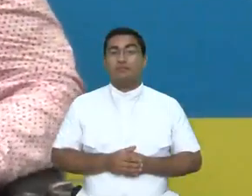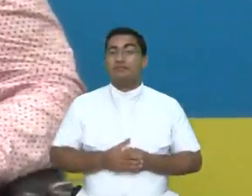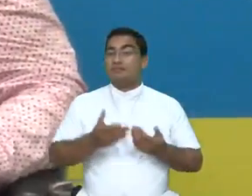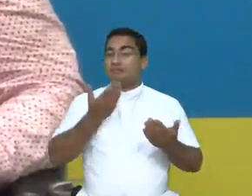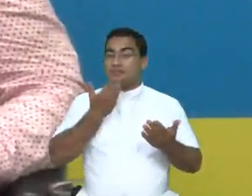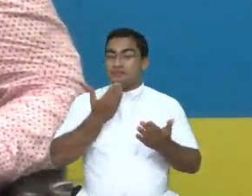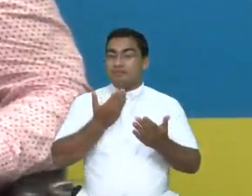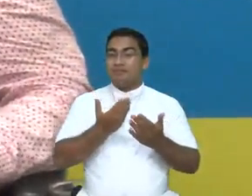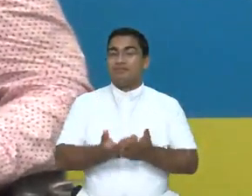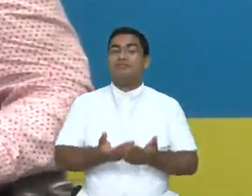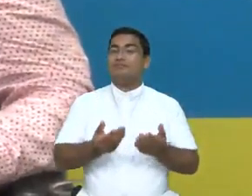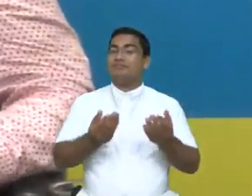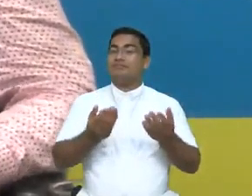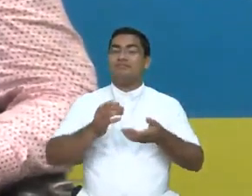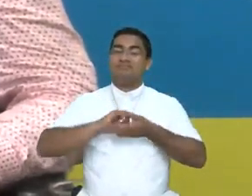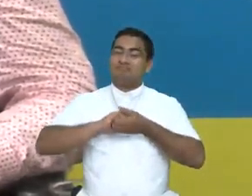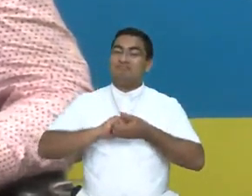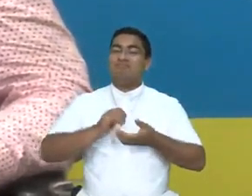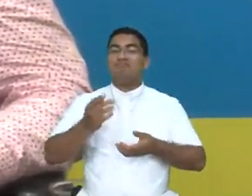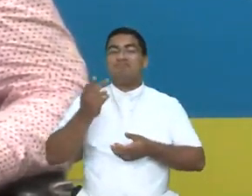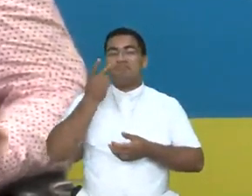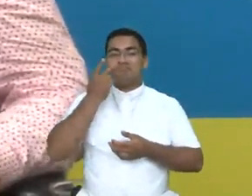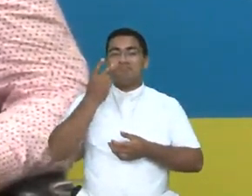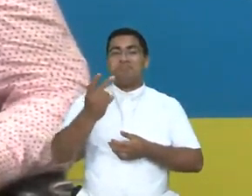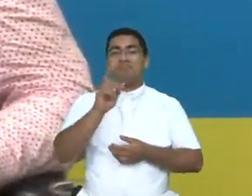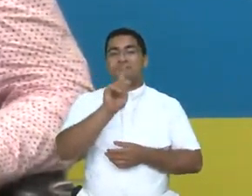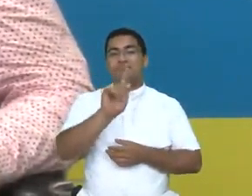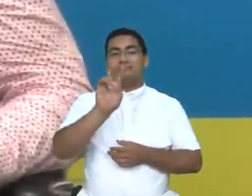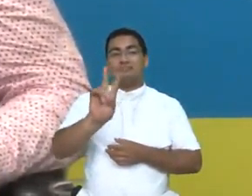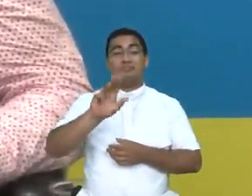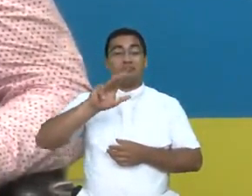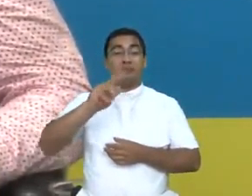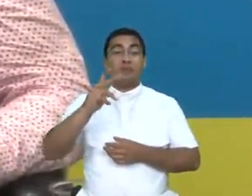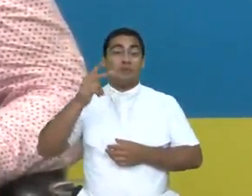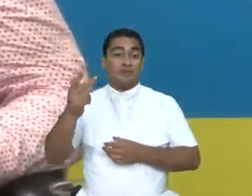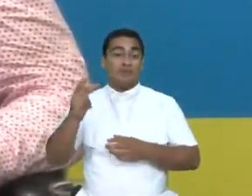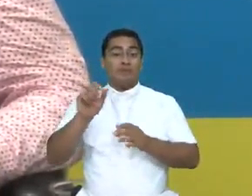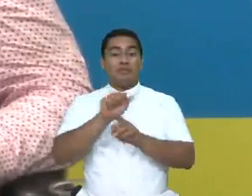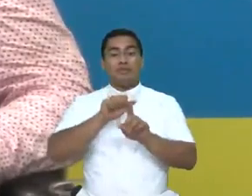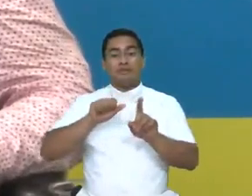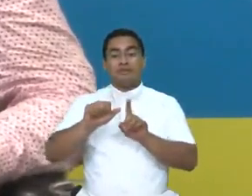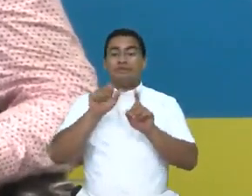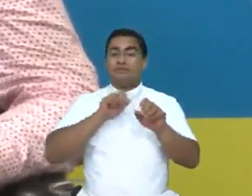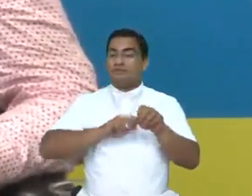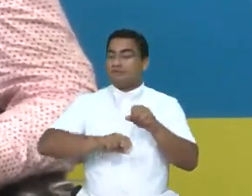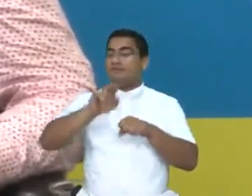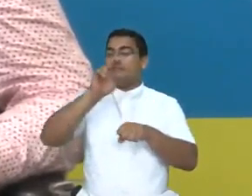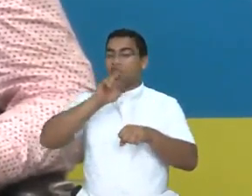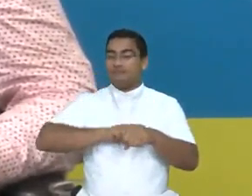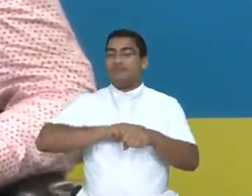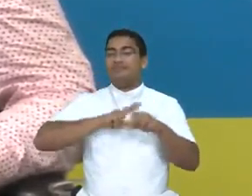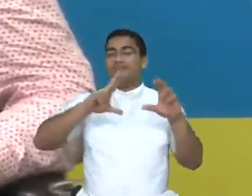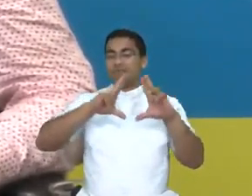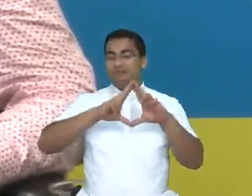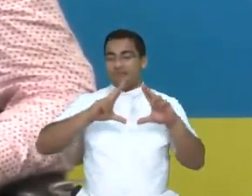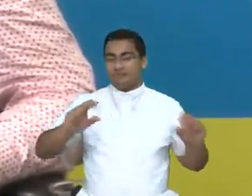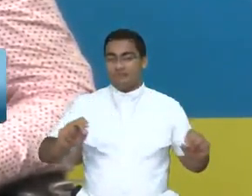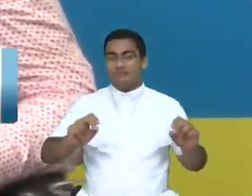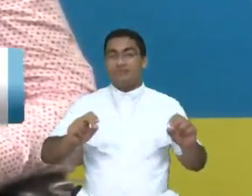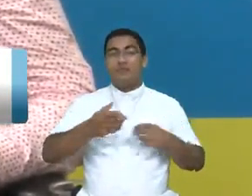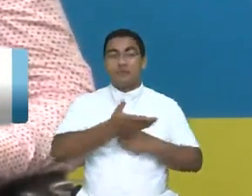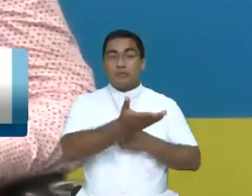Gracias, amigos, por continuar con nosotros a través de la frecuencia del canal 98, el canal parlamentario, el canal de la Asamblea Nacional.